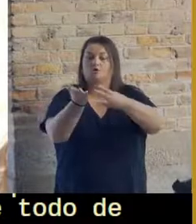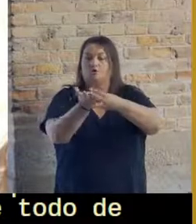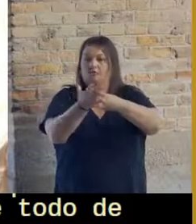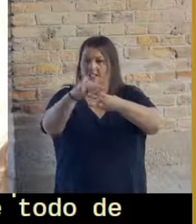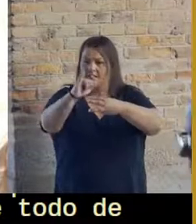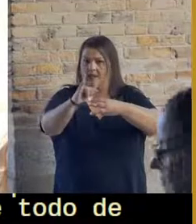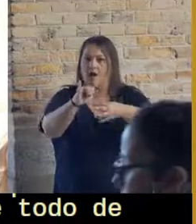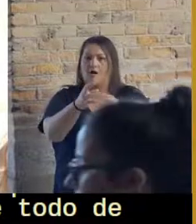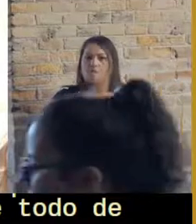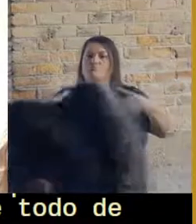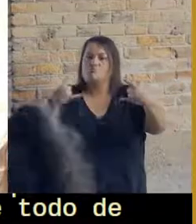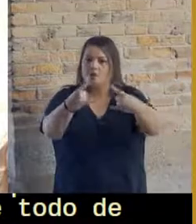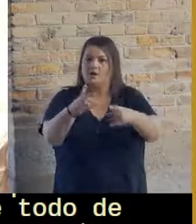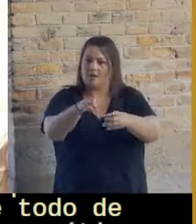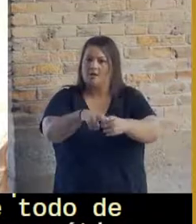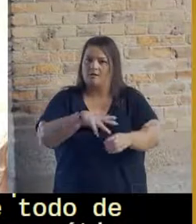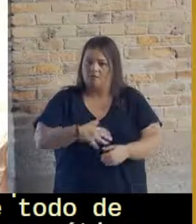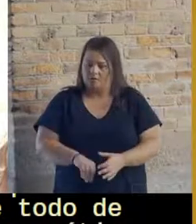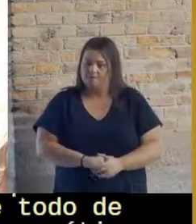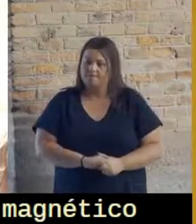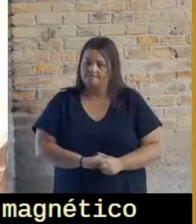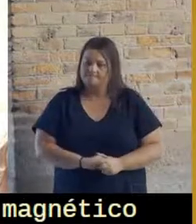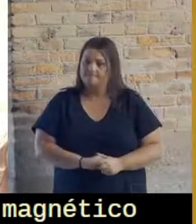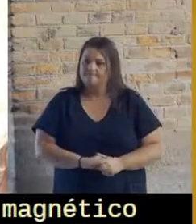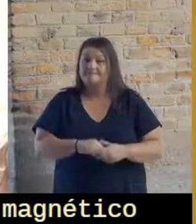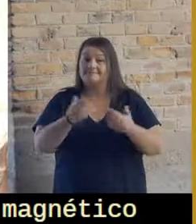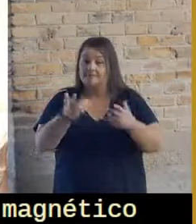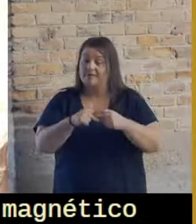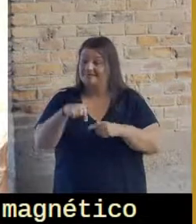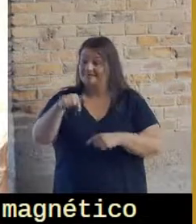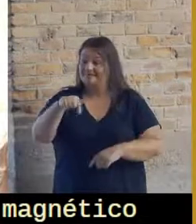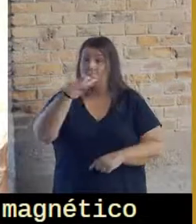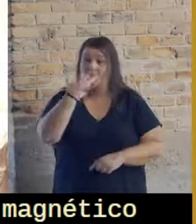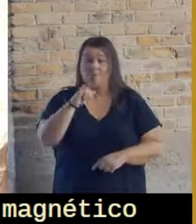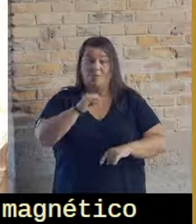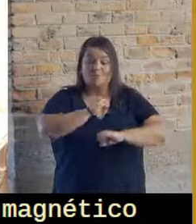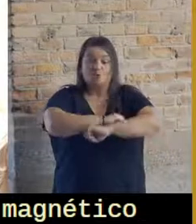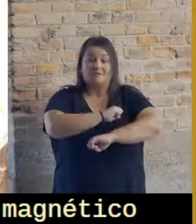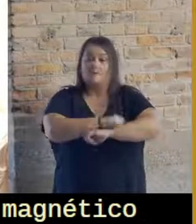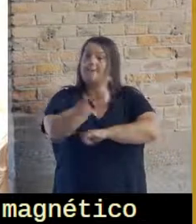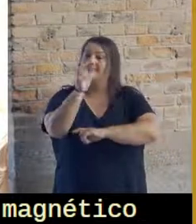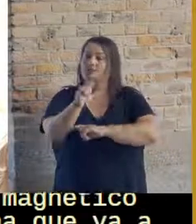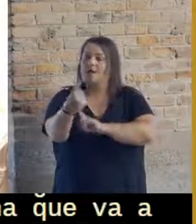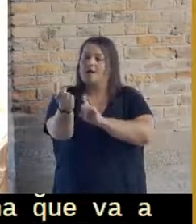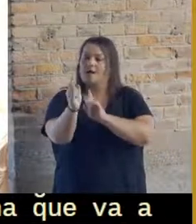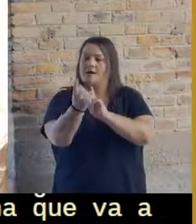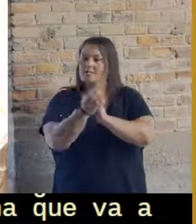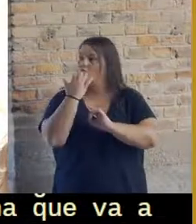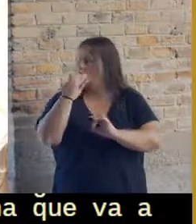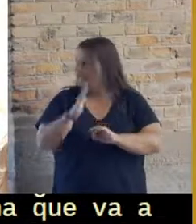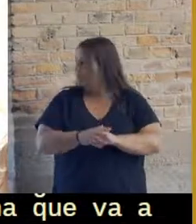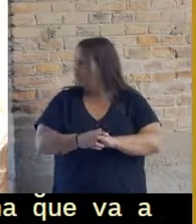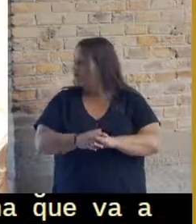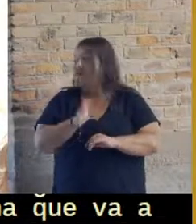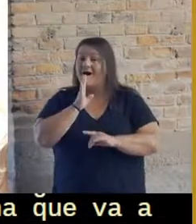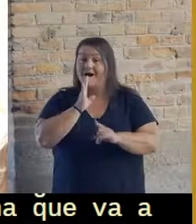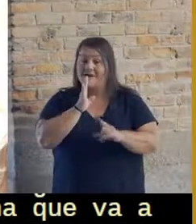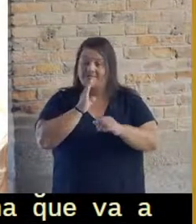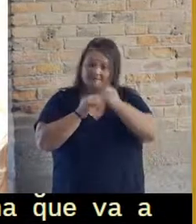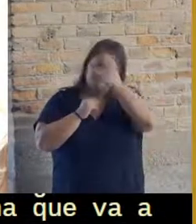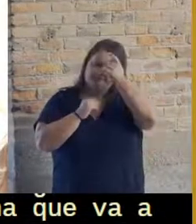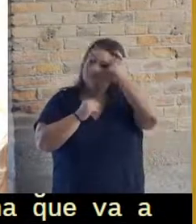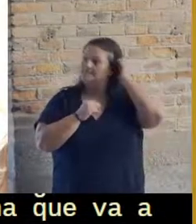donde tienes opción a bcle magnético Vale entonces aquí pues para un mostrado una persona que va a pedir por ejemplo el ejemplo que hemos visto